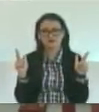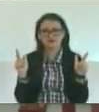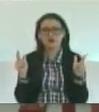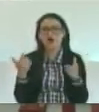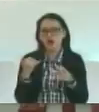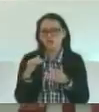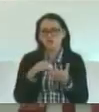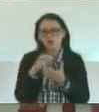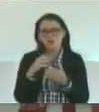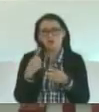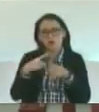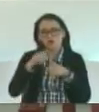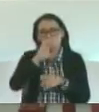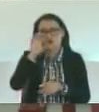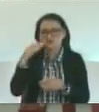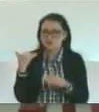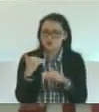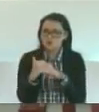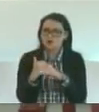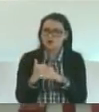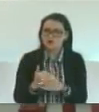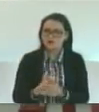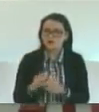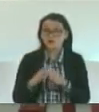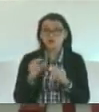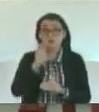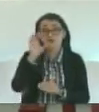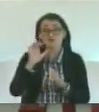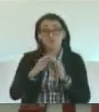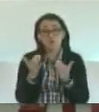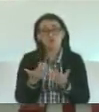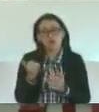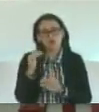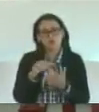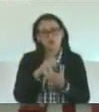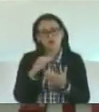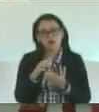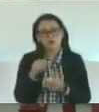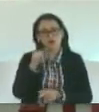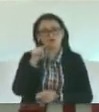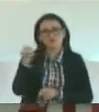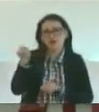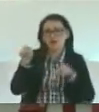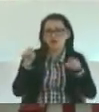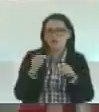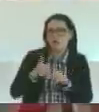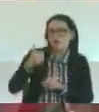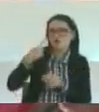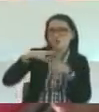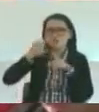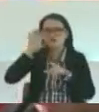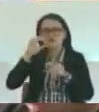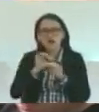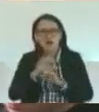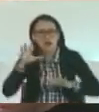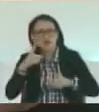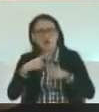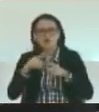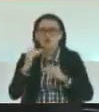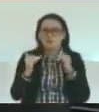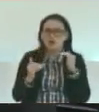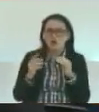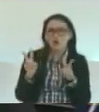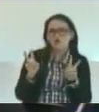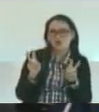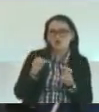países del mundo. Todos los países del mundo tienen un problema aquí, un problema allá. Uno más grave, otro menos grave. Uno nuevo,